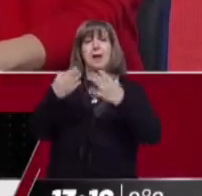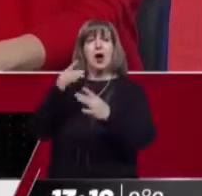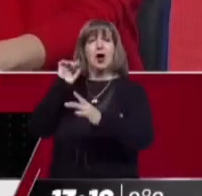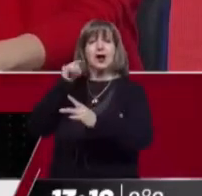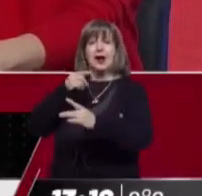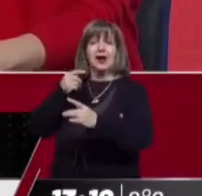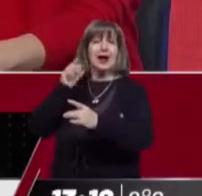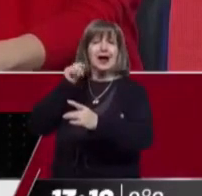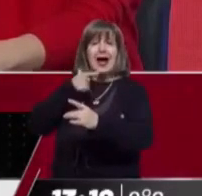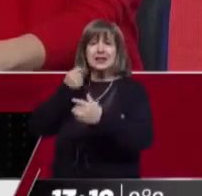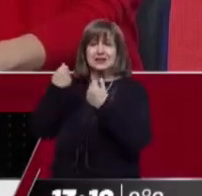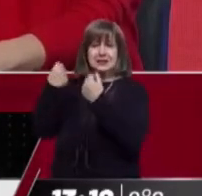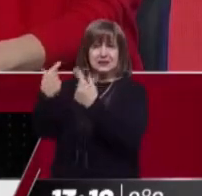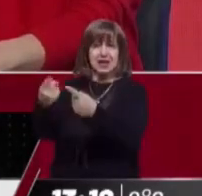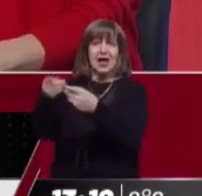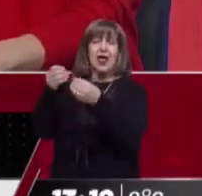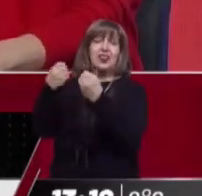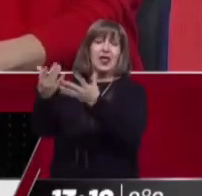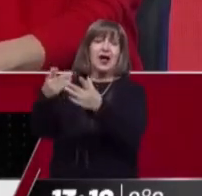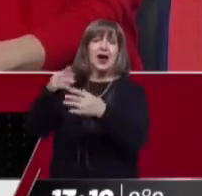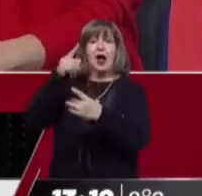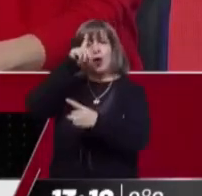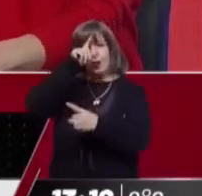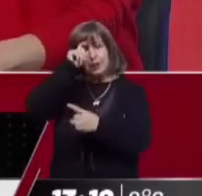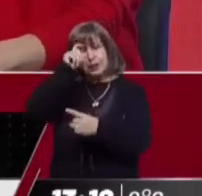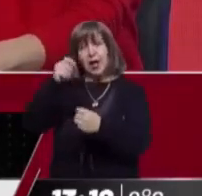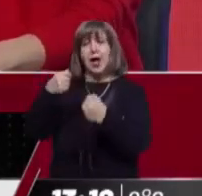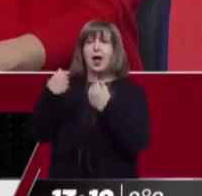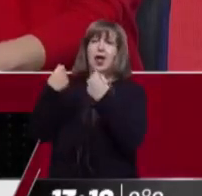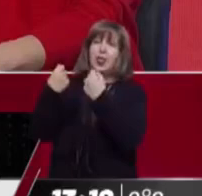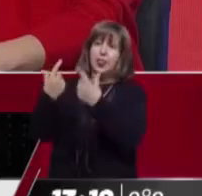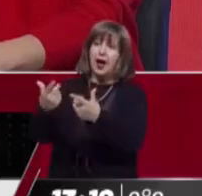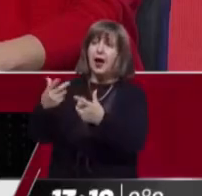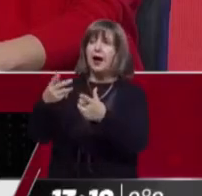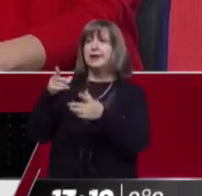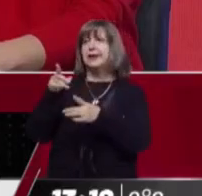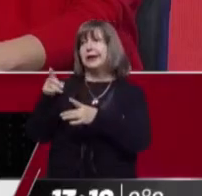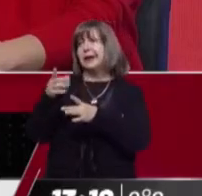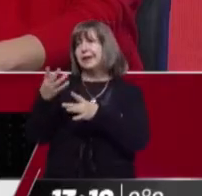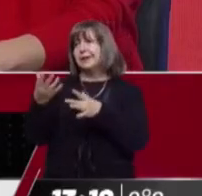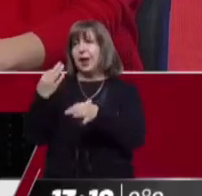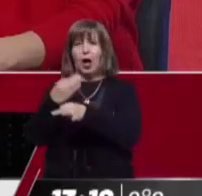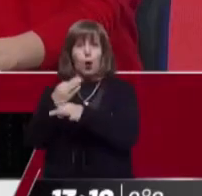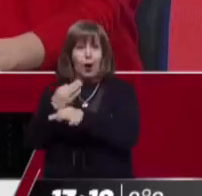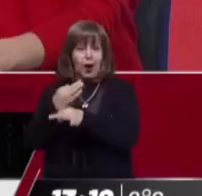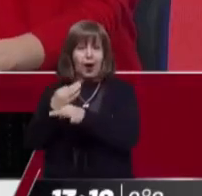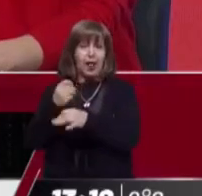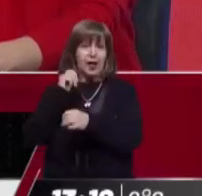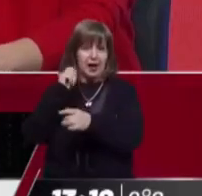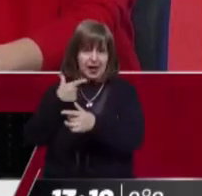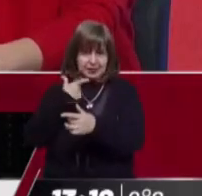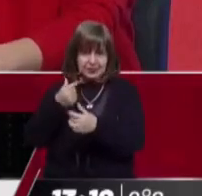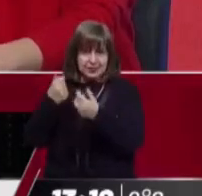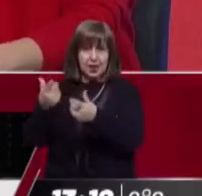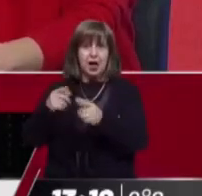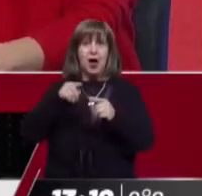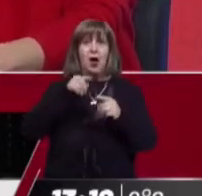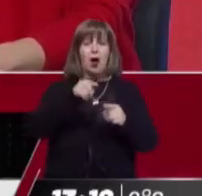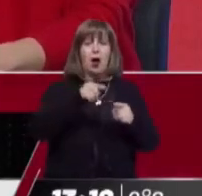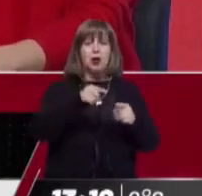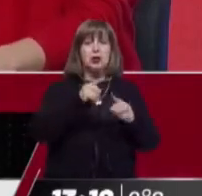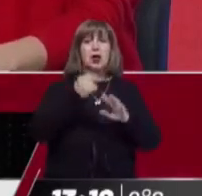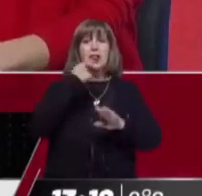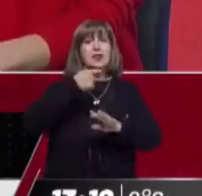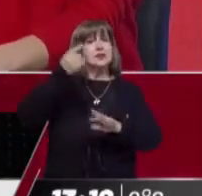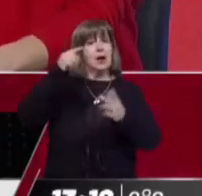prioridad a ese sector y no a otros tipo de sectores como son algunas industrias automóviles etcétera y otra de las razones es aquel barco Que